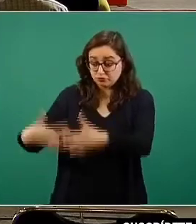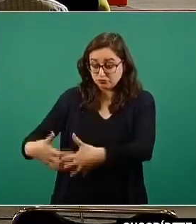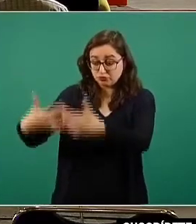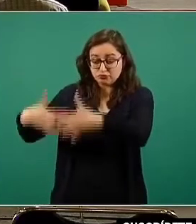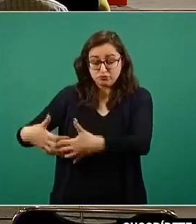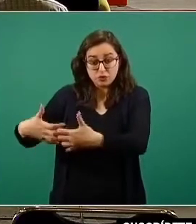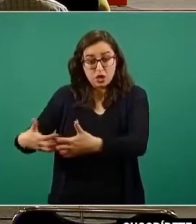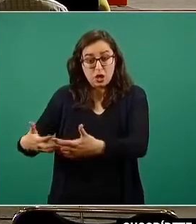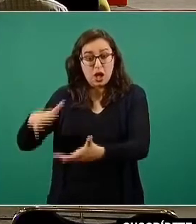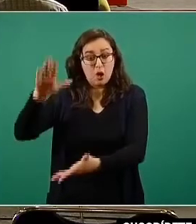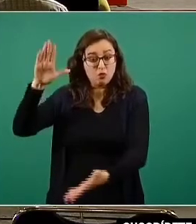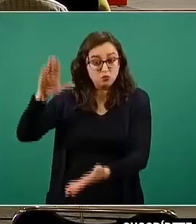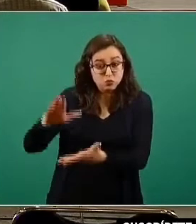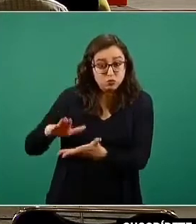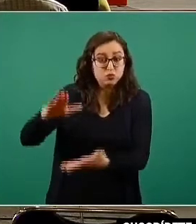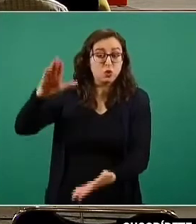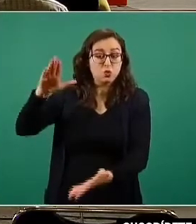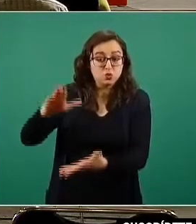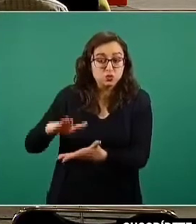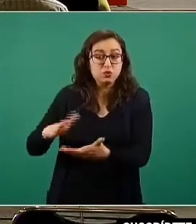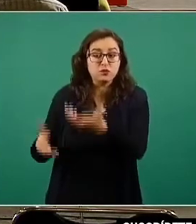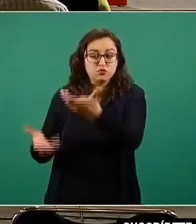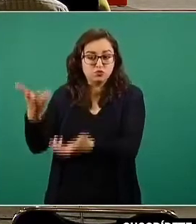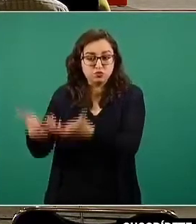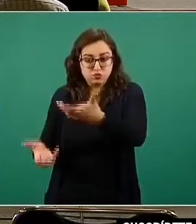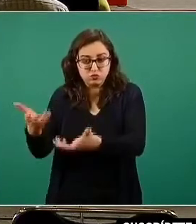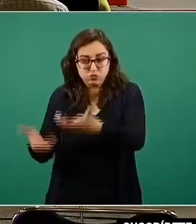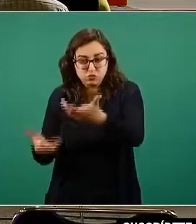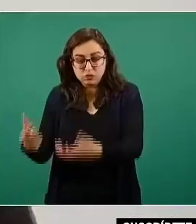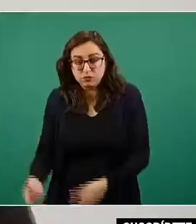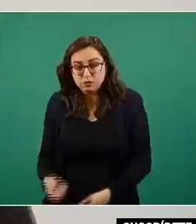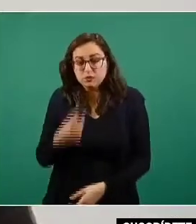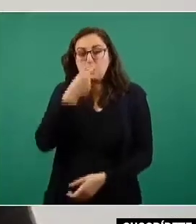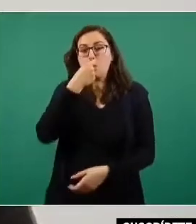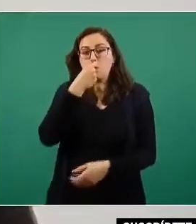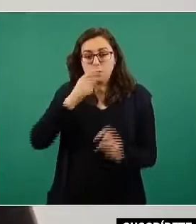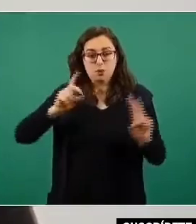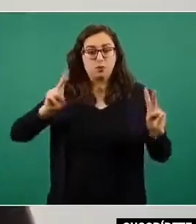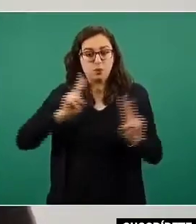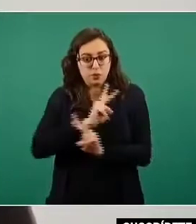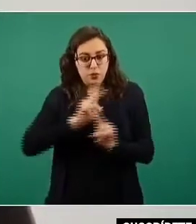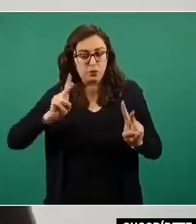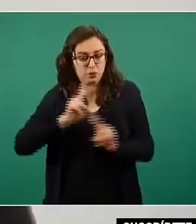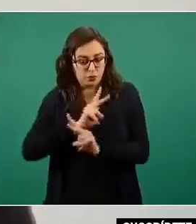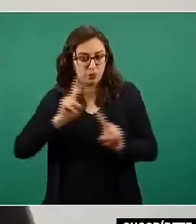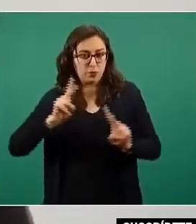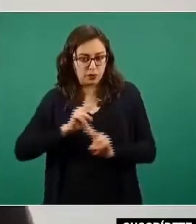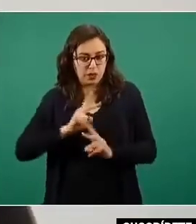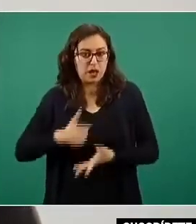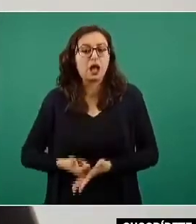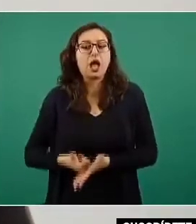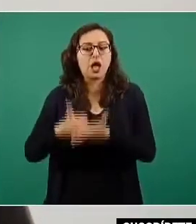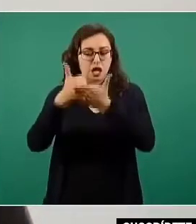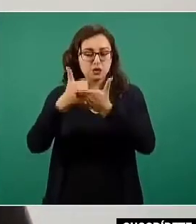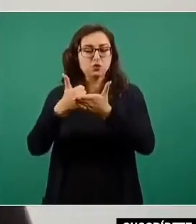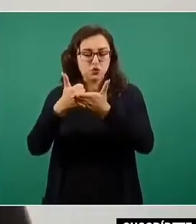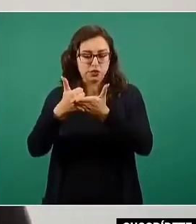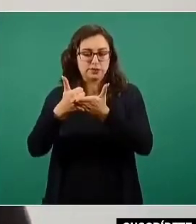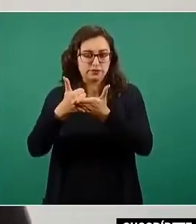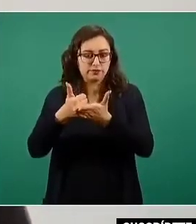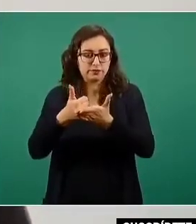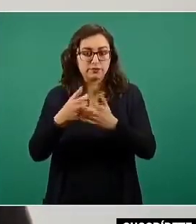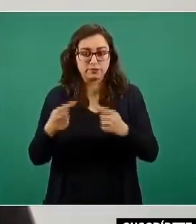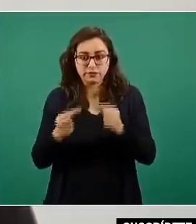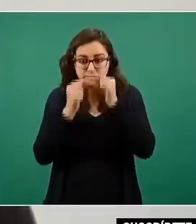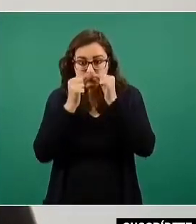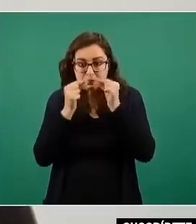a través de sus mecanismos trata de incrementar la concentración de oxígeno hacia la persona que está recibiendo esa inducción